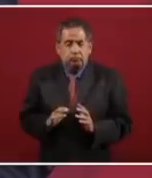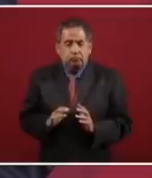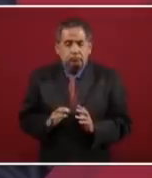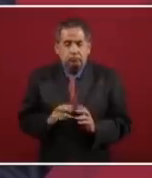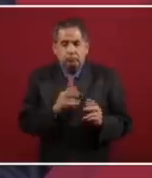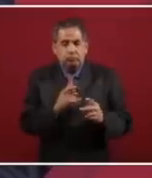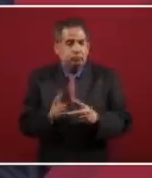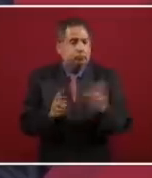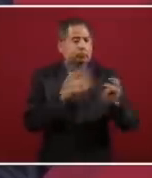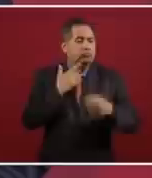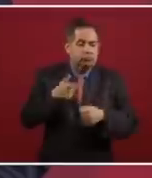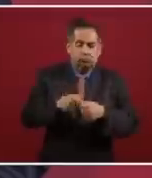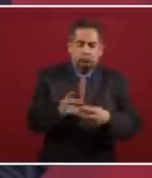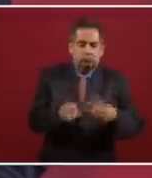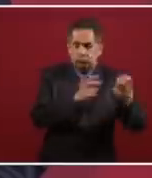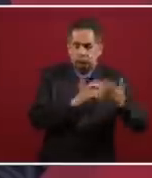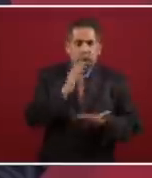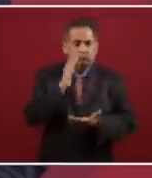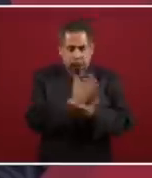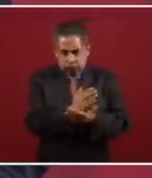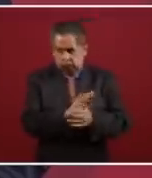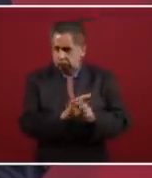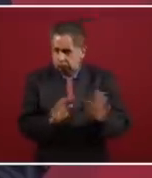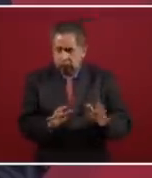el robo de combustible,